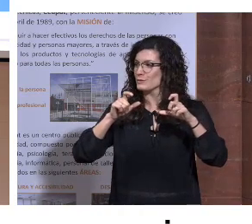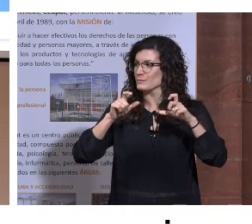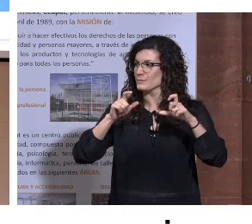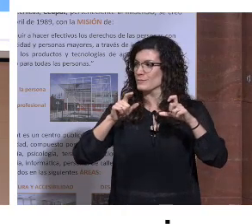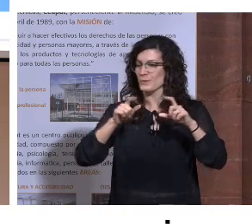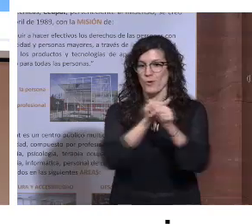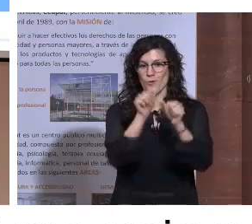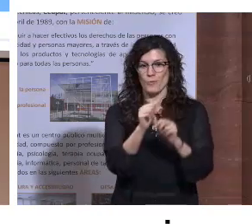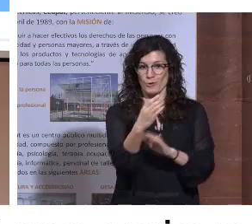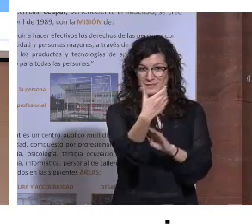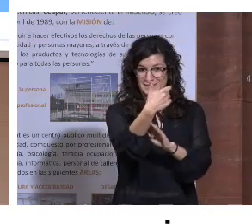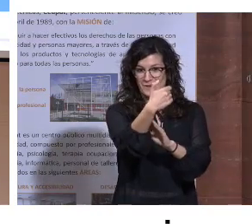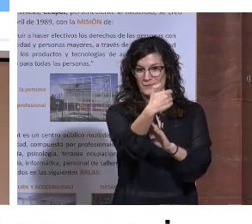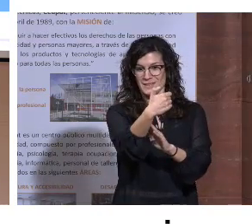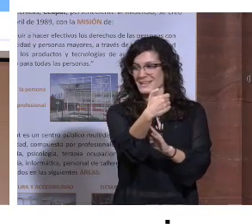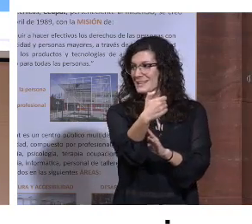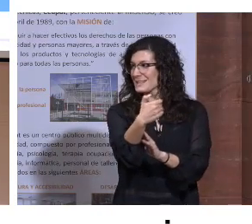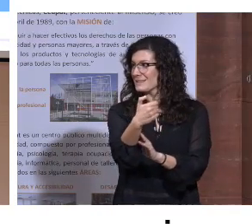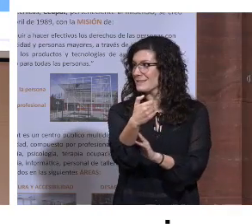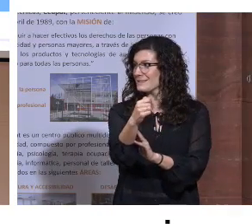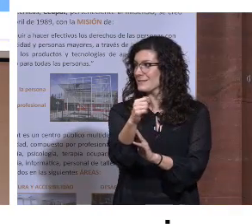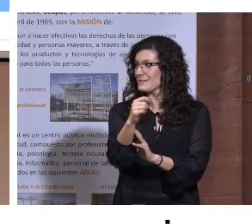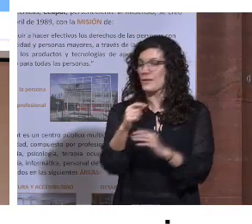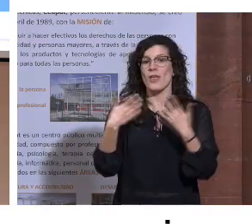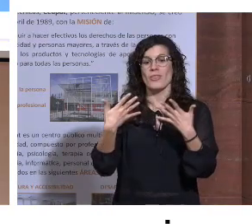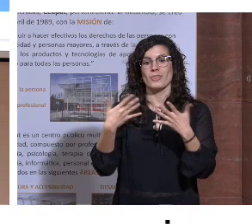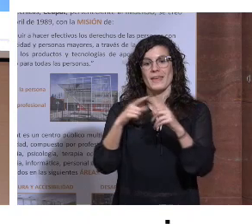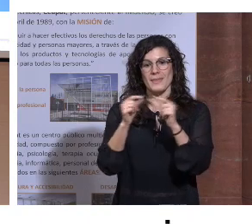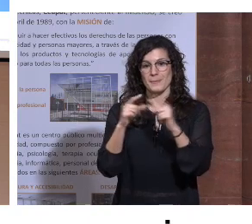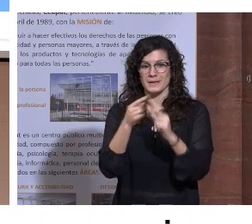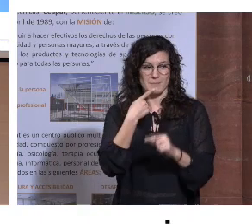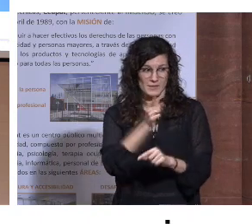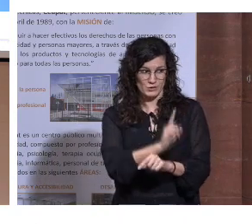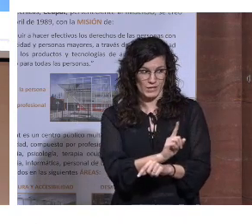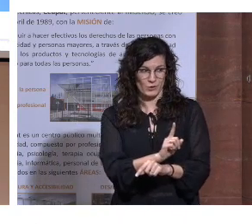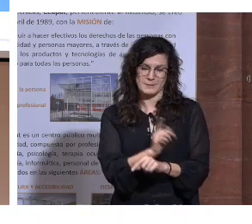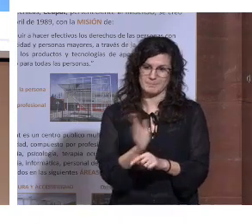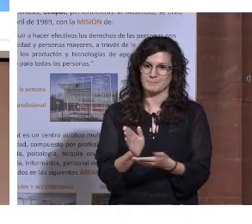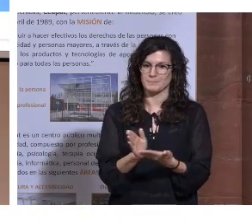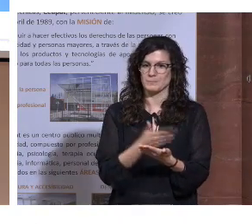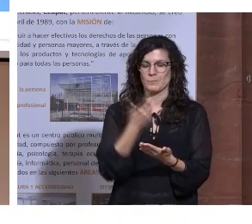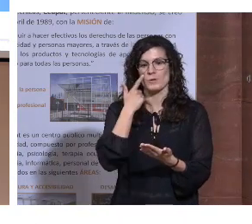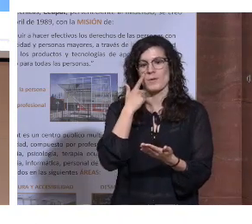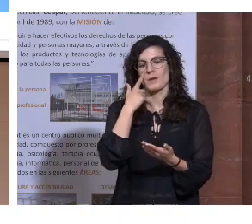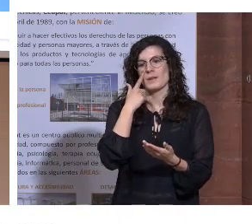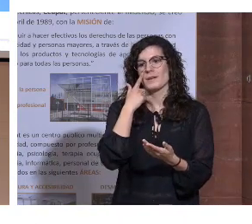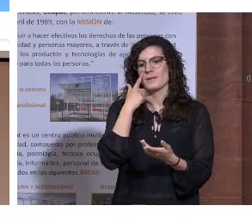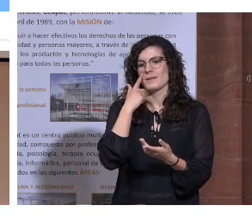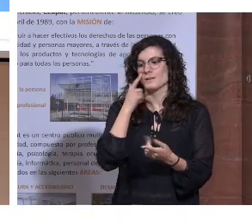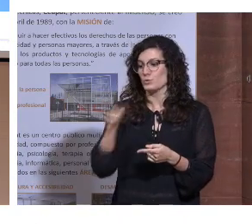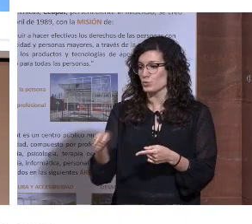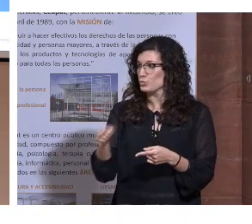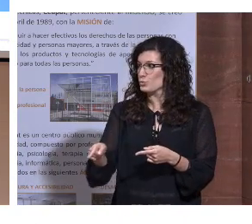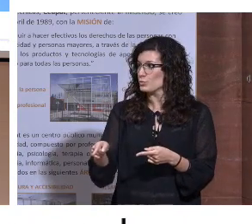pongo? Espérate. ¿En selfie? 10 de Picasso. Me has dicho que no es la carta. Va. Pues vamos a hacer una cosa. Isabel, tú